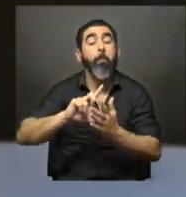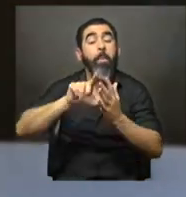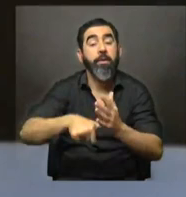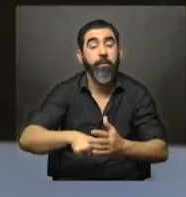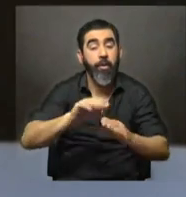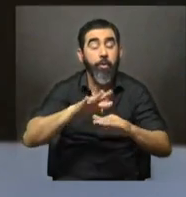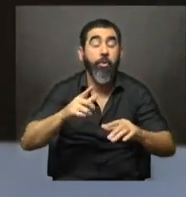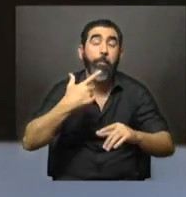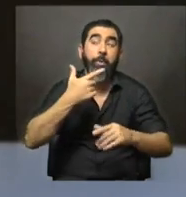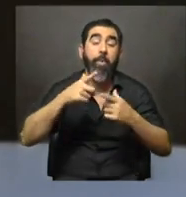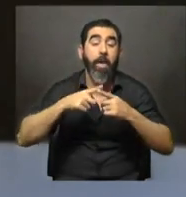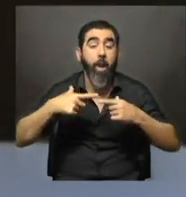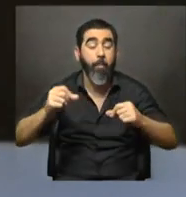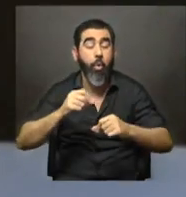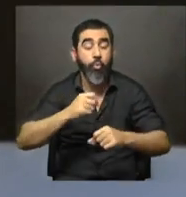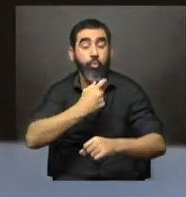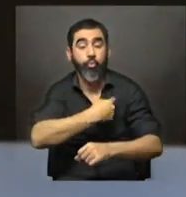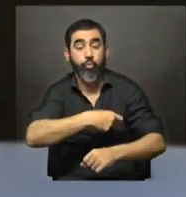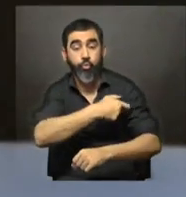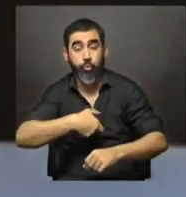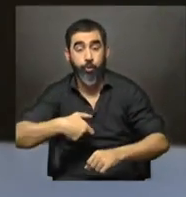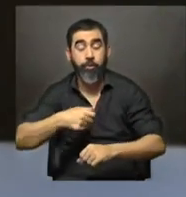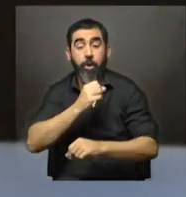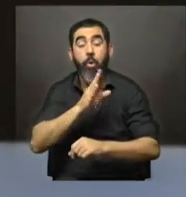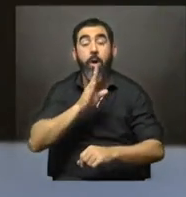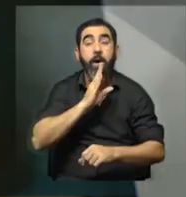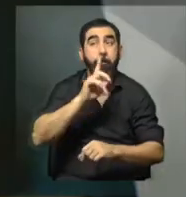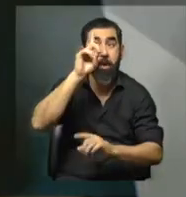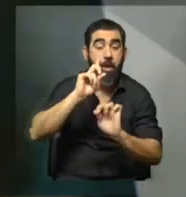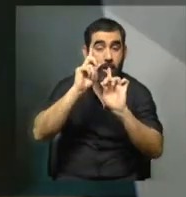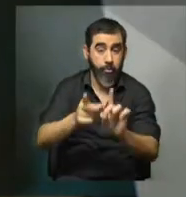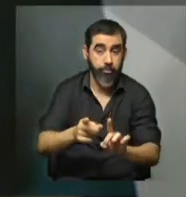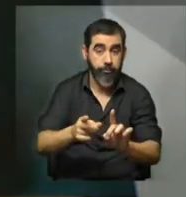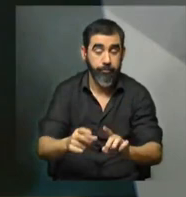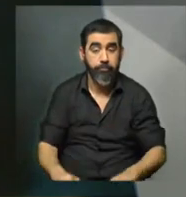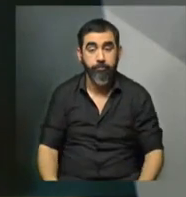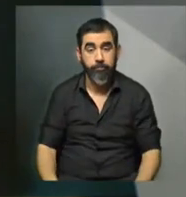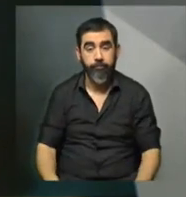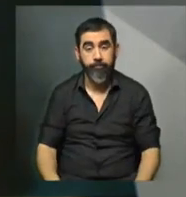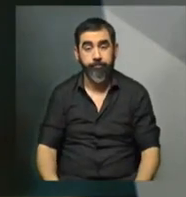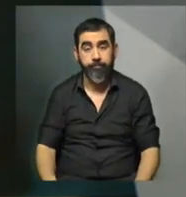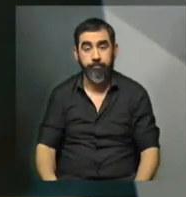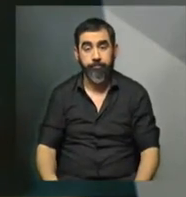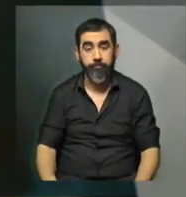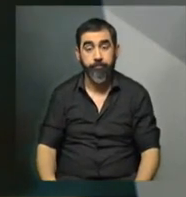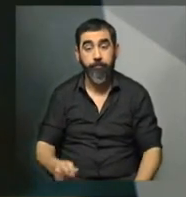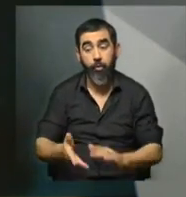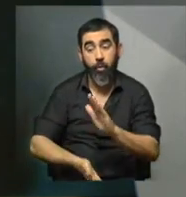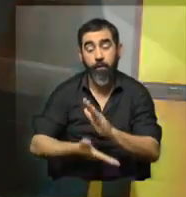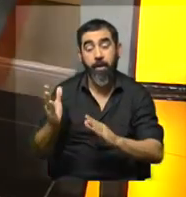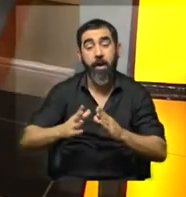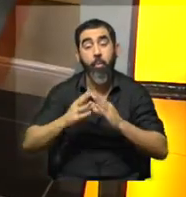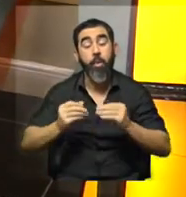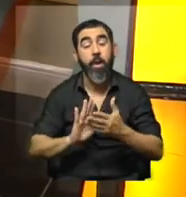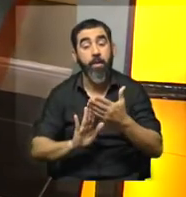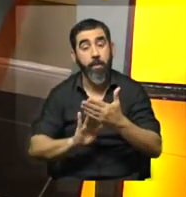niños japoneses o suizos o incluso norteamericanos. O sea, que bastante tarde. Pero esos son los que van a la escuela de mañana.